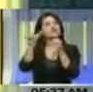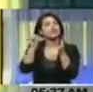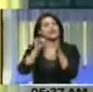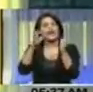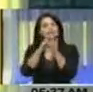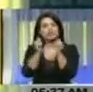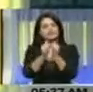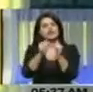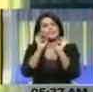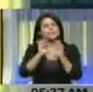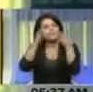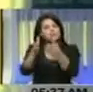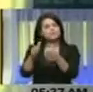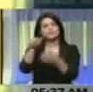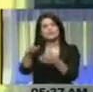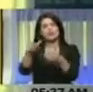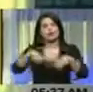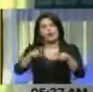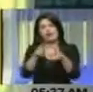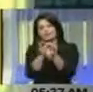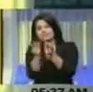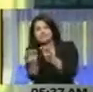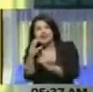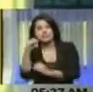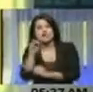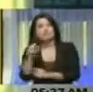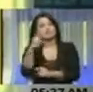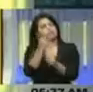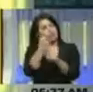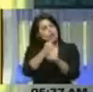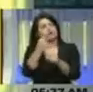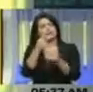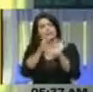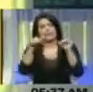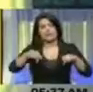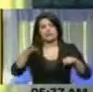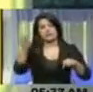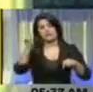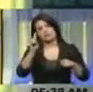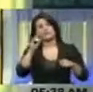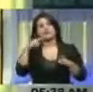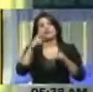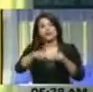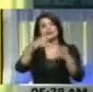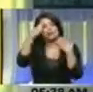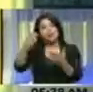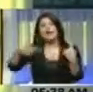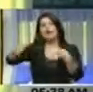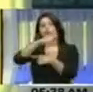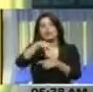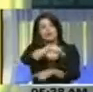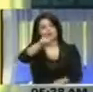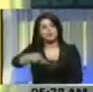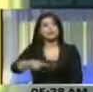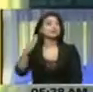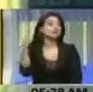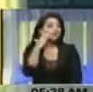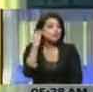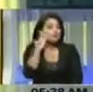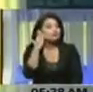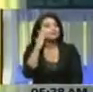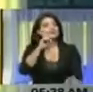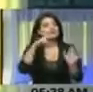específicamente en Cantaura. Así que gran trabajo que hacen nuestros intérpretes de señas y con ella saludamos a todas las personas con